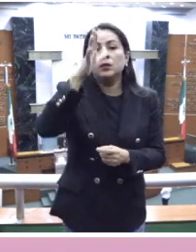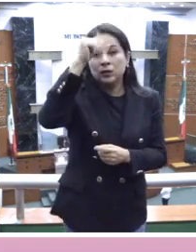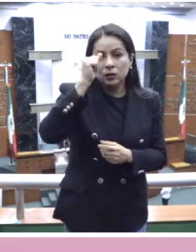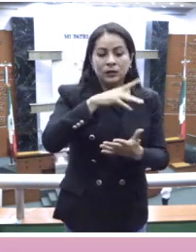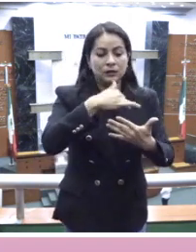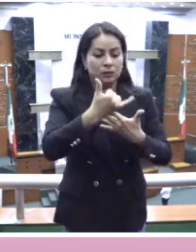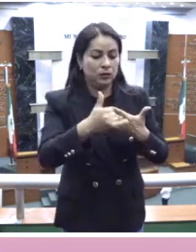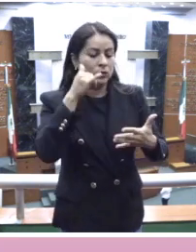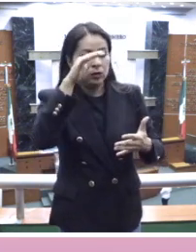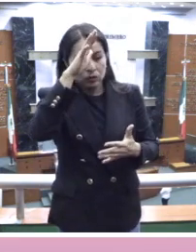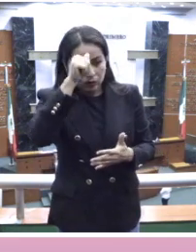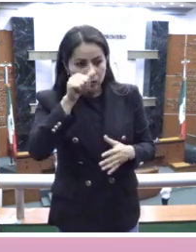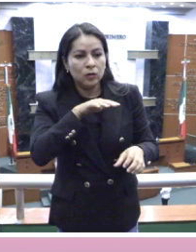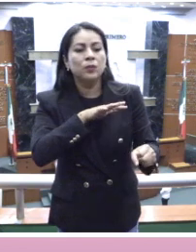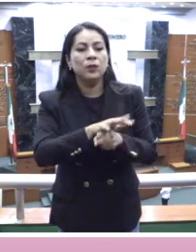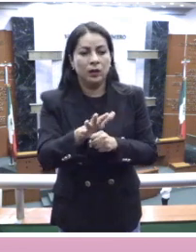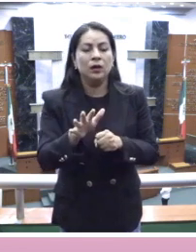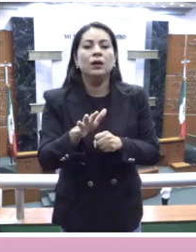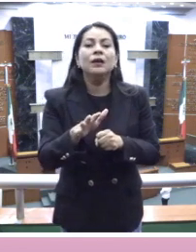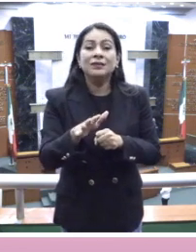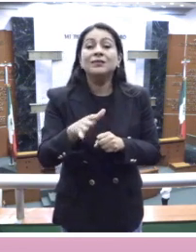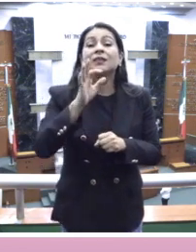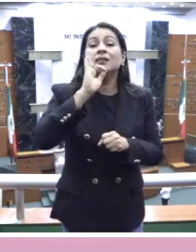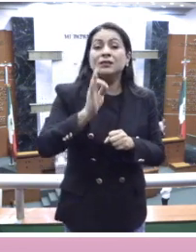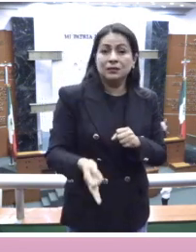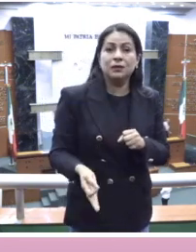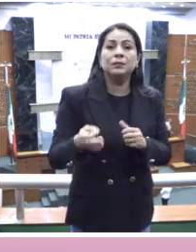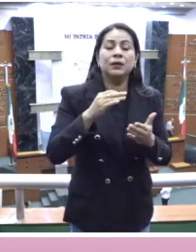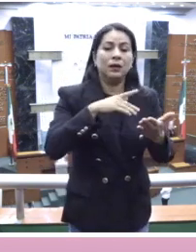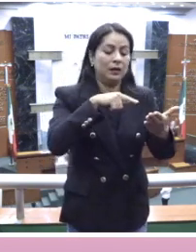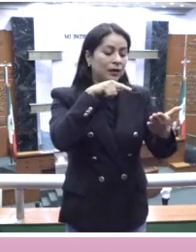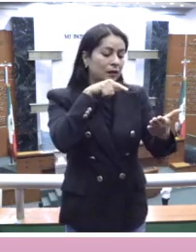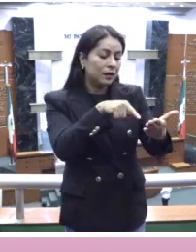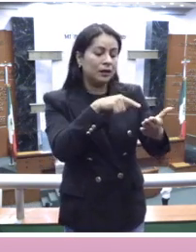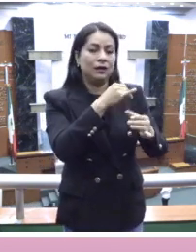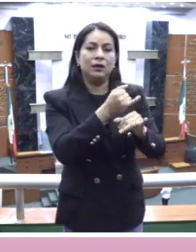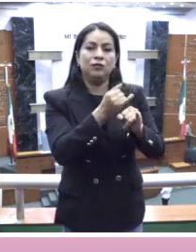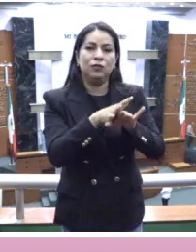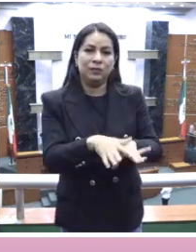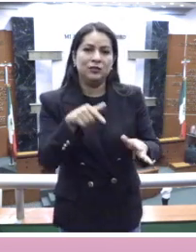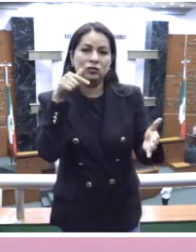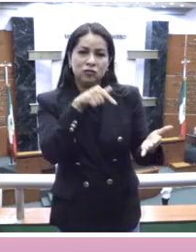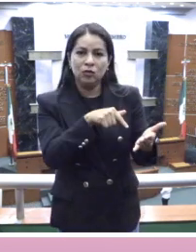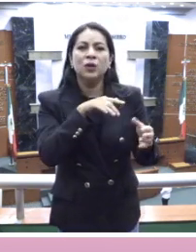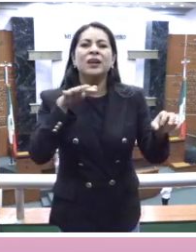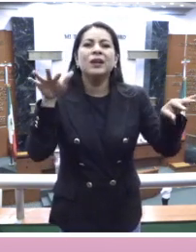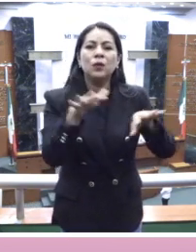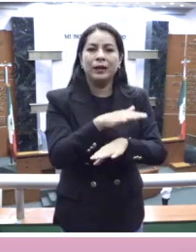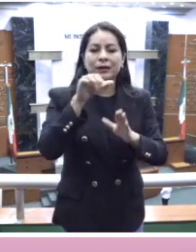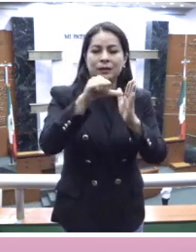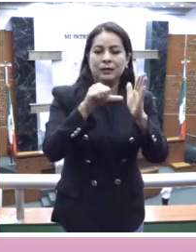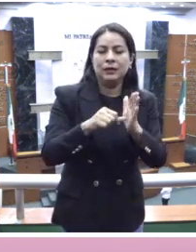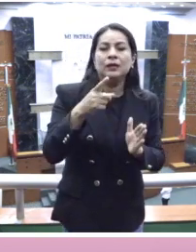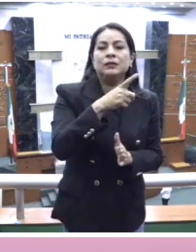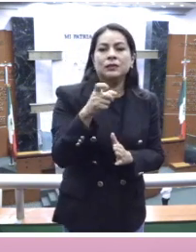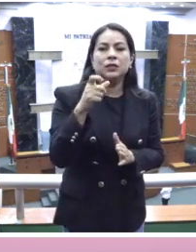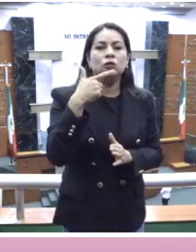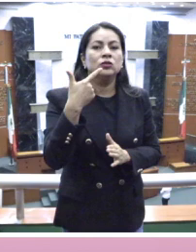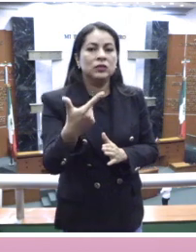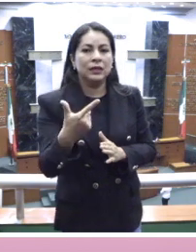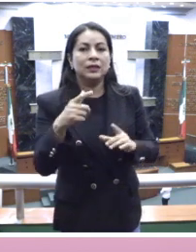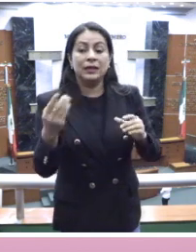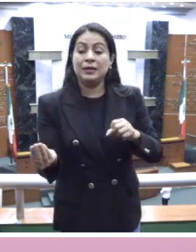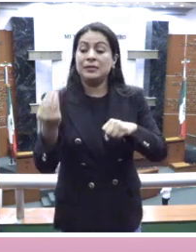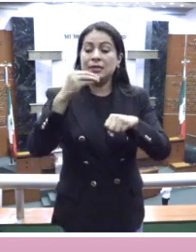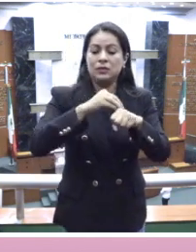de proyecto de decreto, por medio del cual se aprueba la minuta con proyecto de decreto por la que se reforma el artículo 107